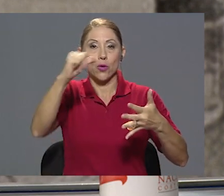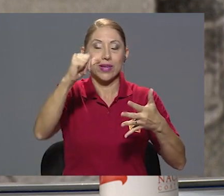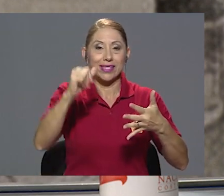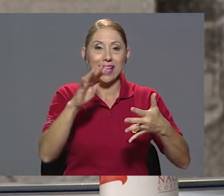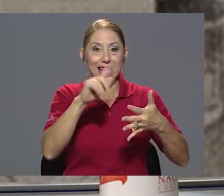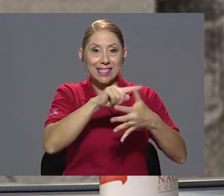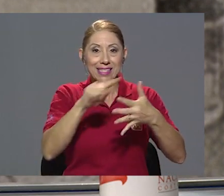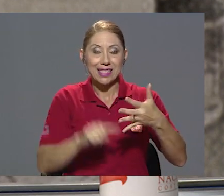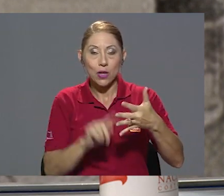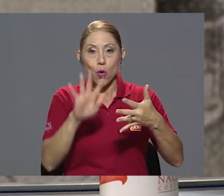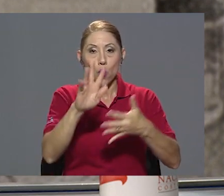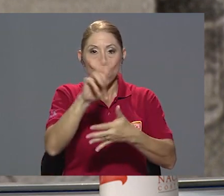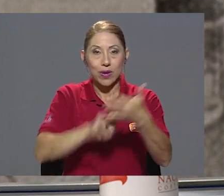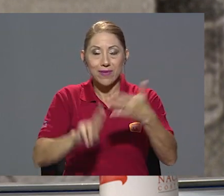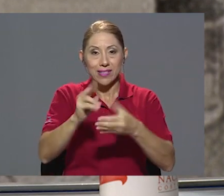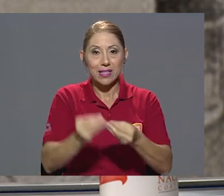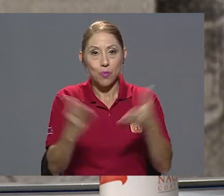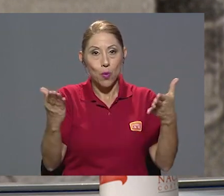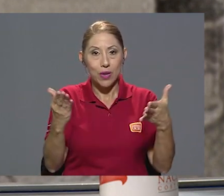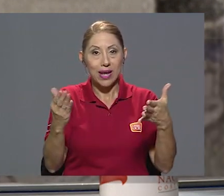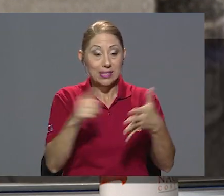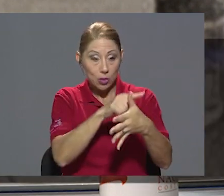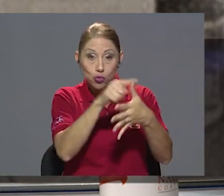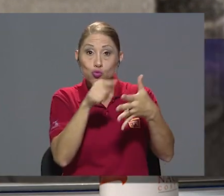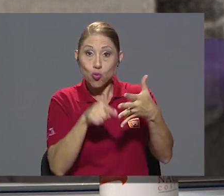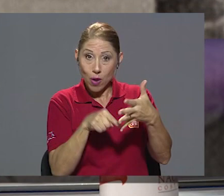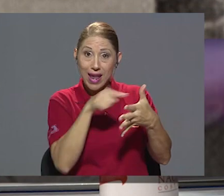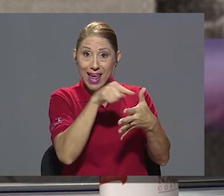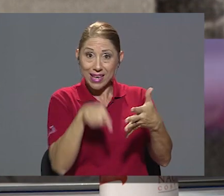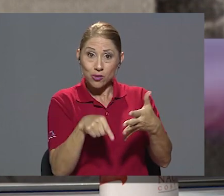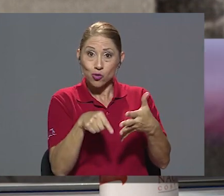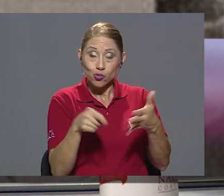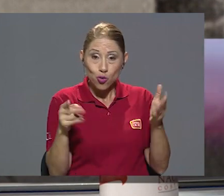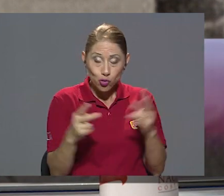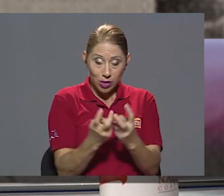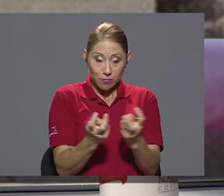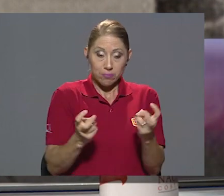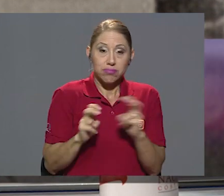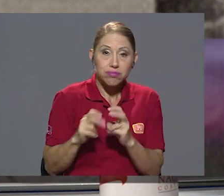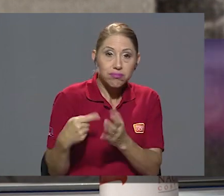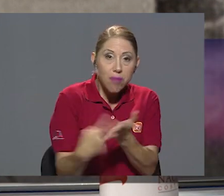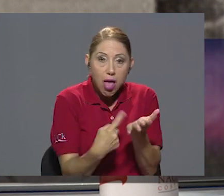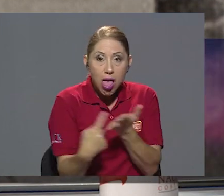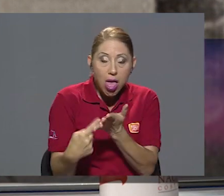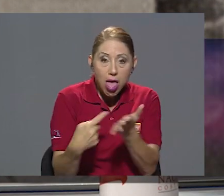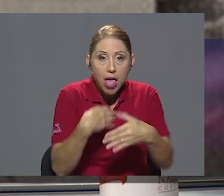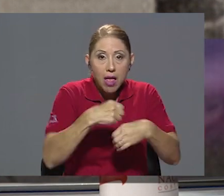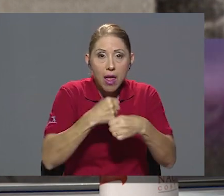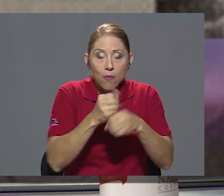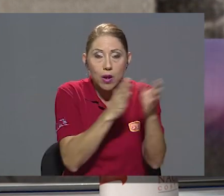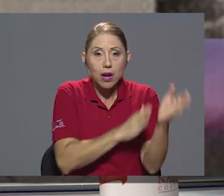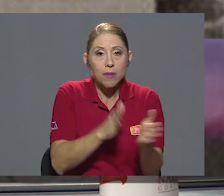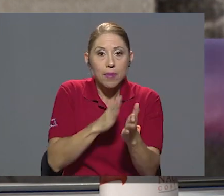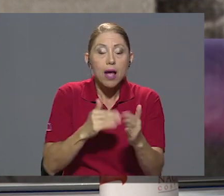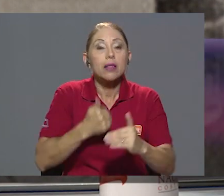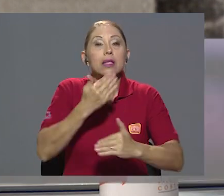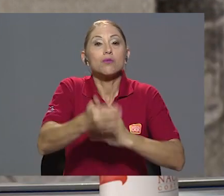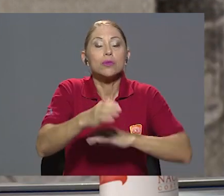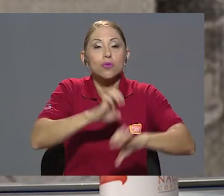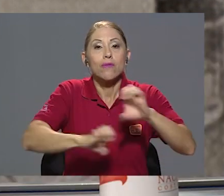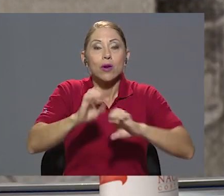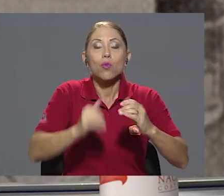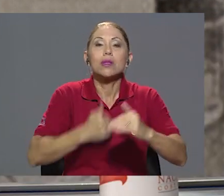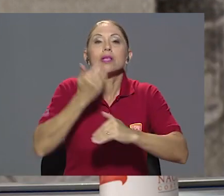públicas, son los vicerrectores los que elaboran este plan, lo evalúan y le dan seguimiento